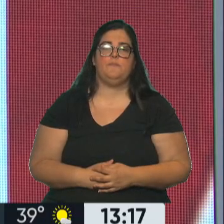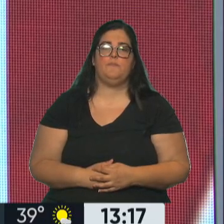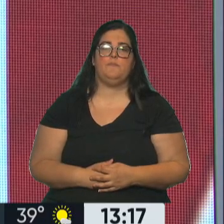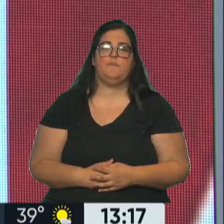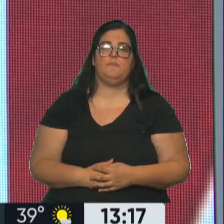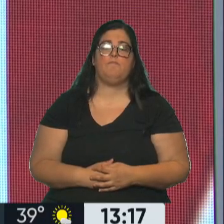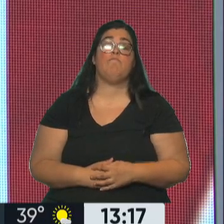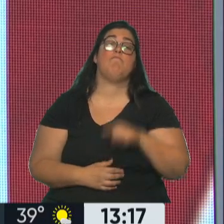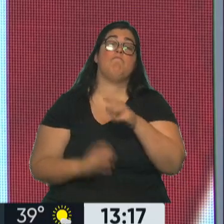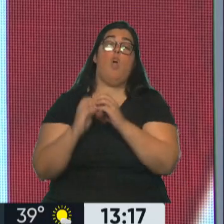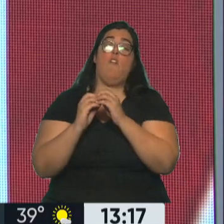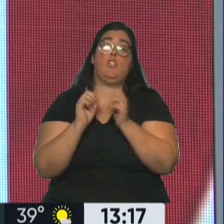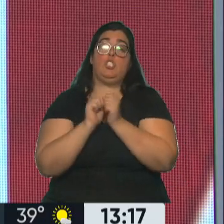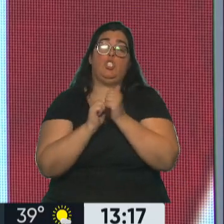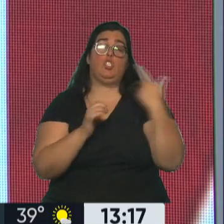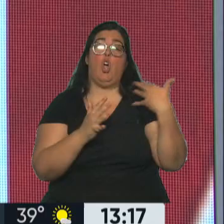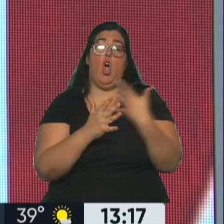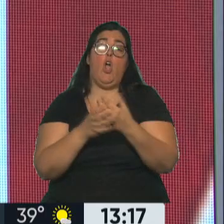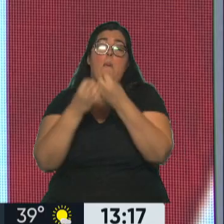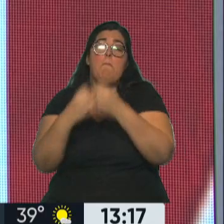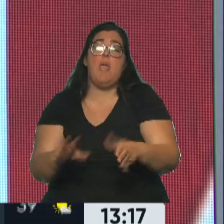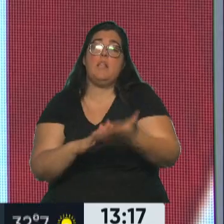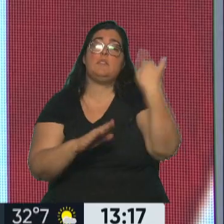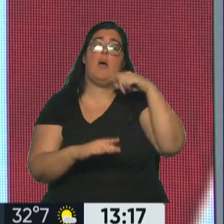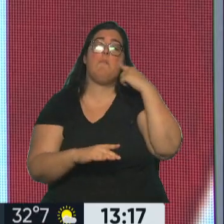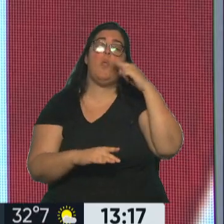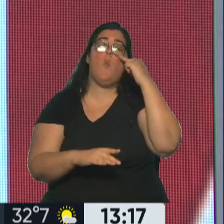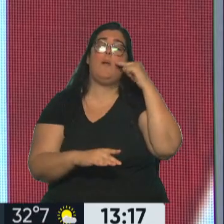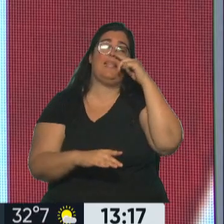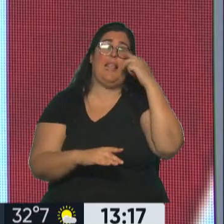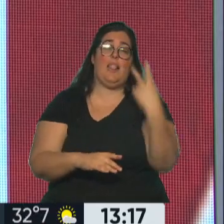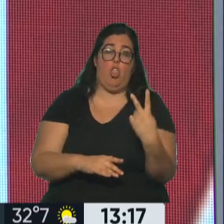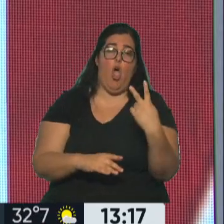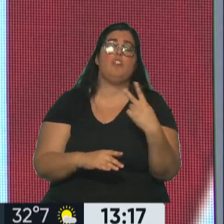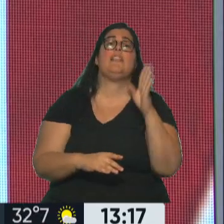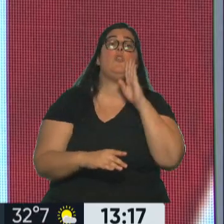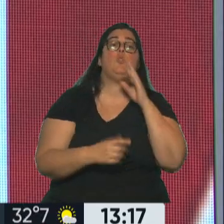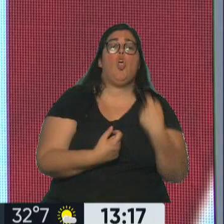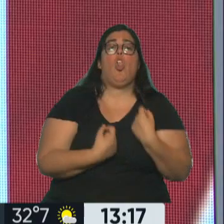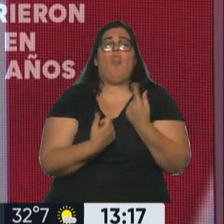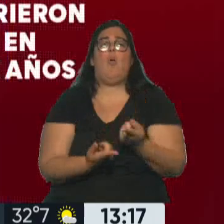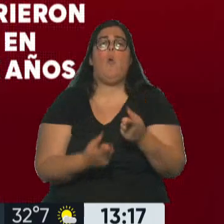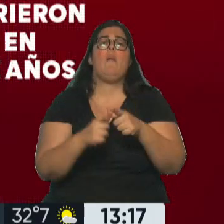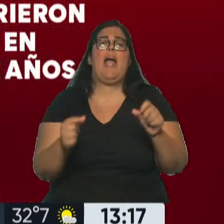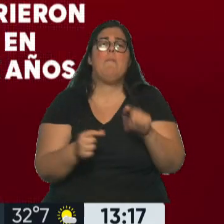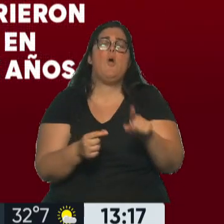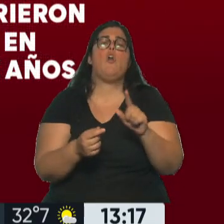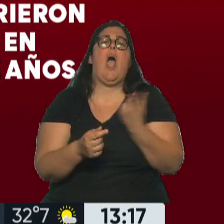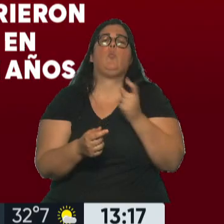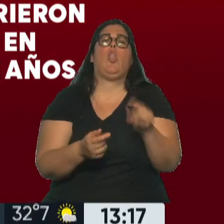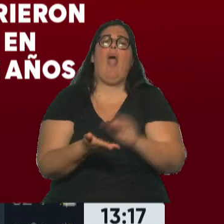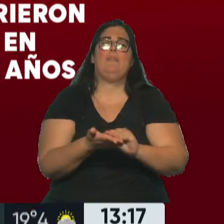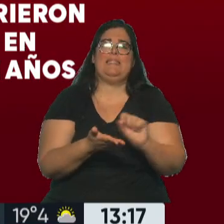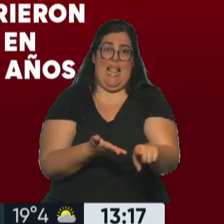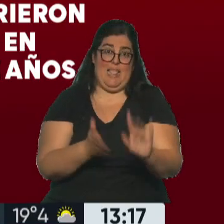La historia de este conflicto, su punto de partida en 1972, cuando Estados Unidos devuelve la autoridad administrativa de las islas, y sí, a